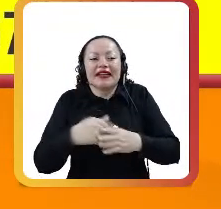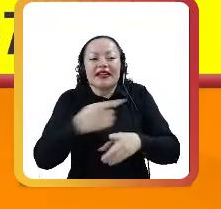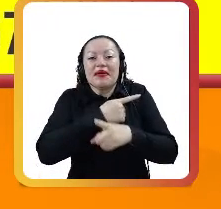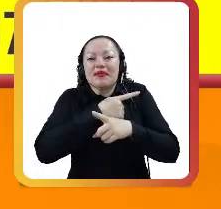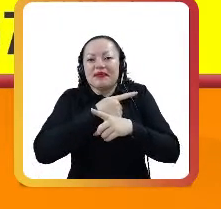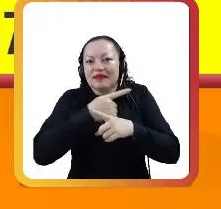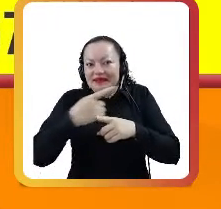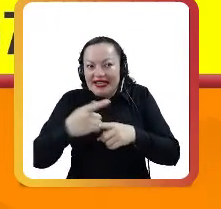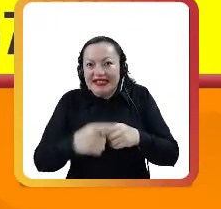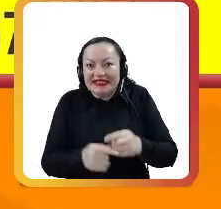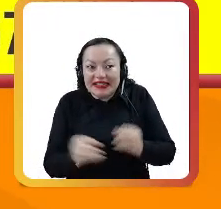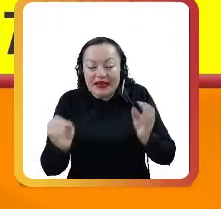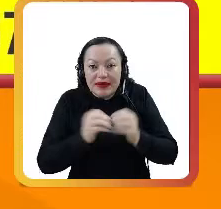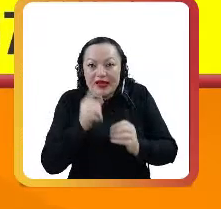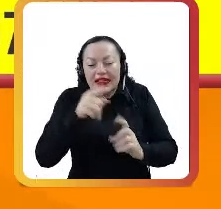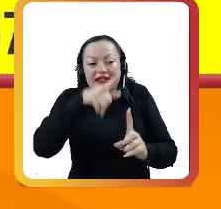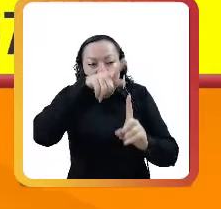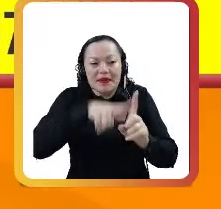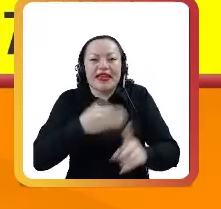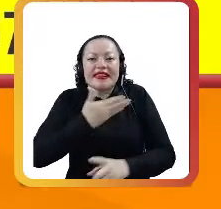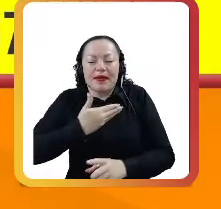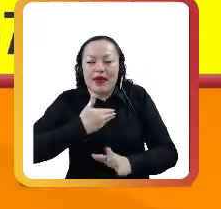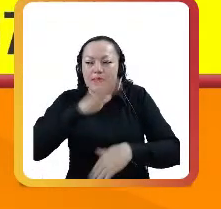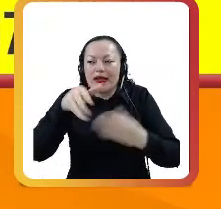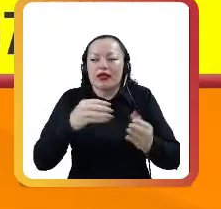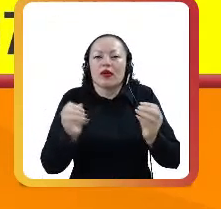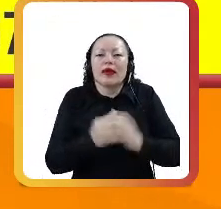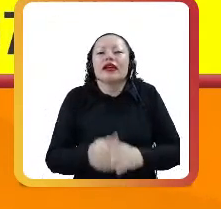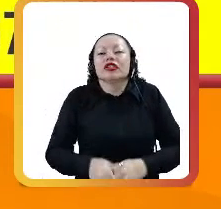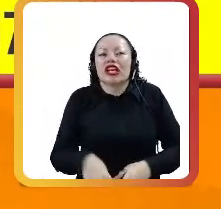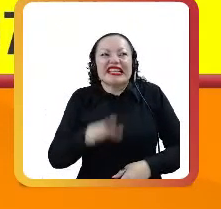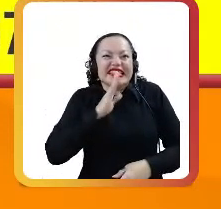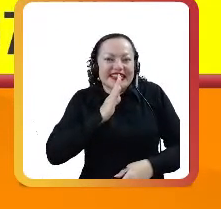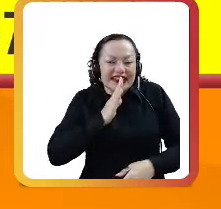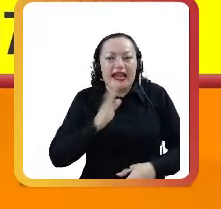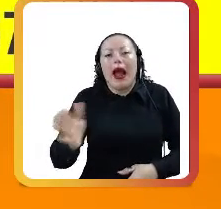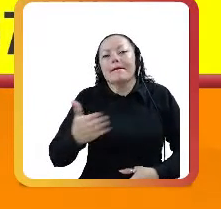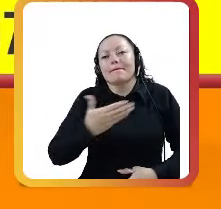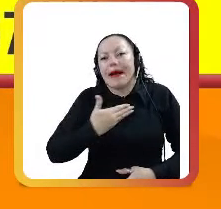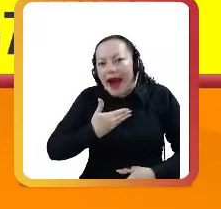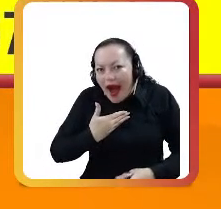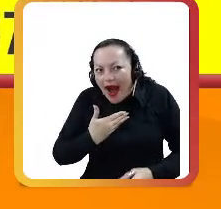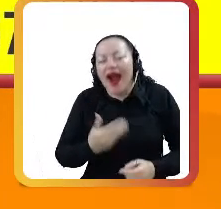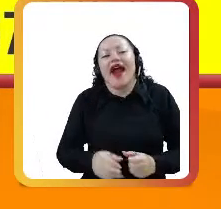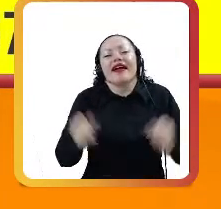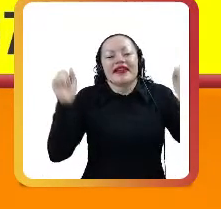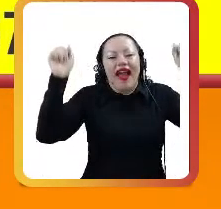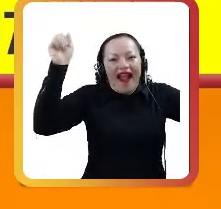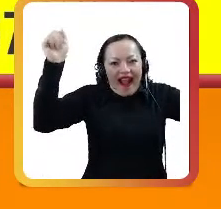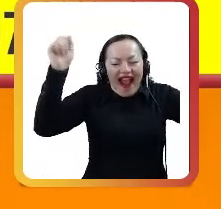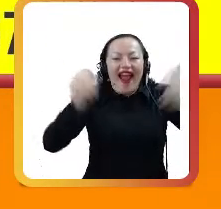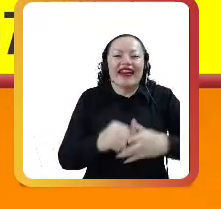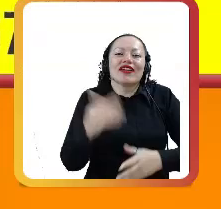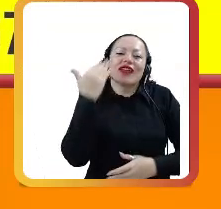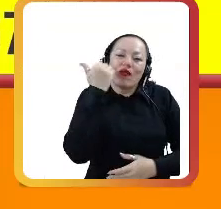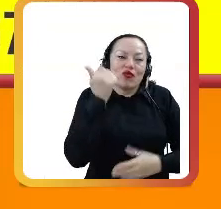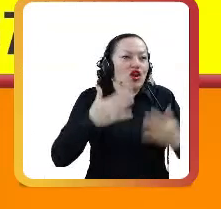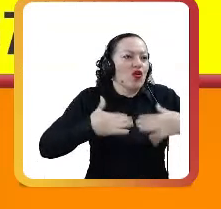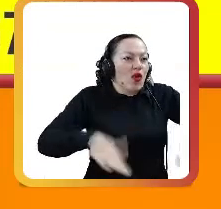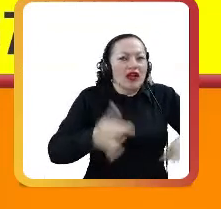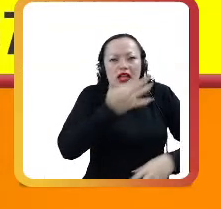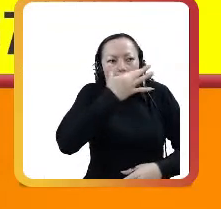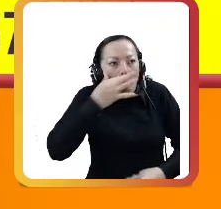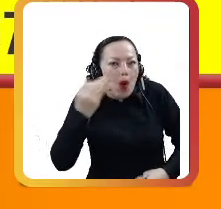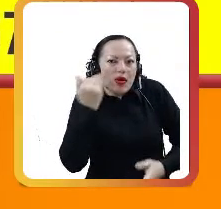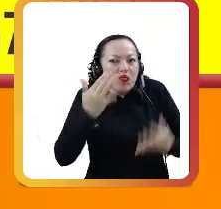madres. Entonces, pueden participar todos, pero el regalo se lo lleva mamá. El regalo está diseñado para una mujer. Entonces, pueden